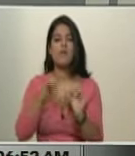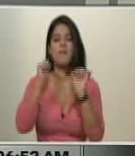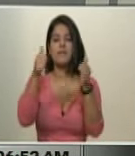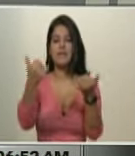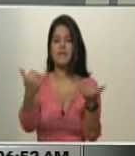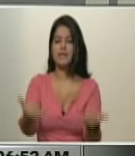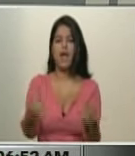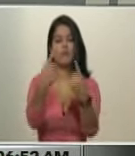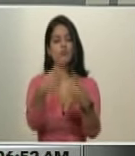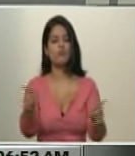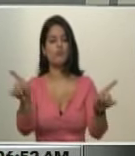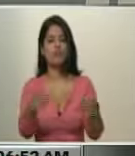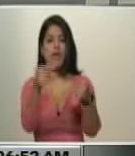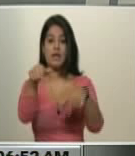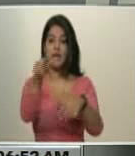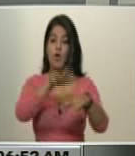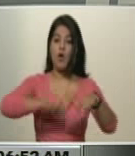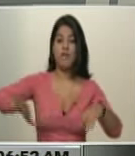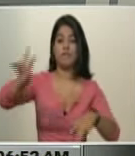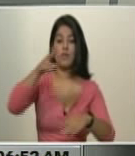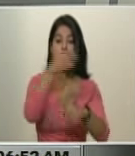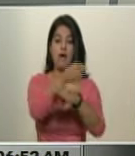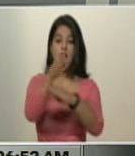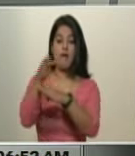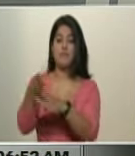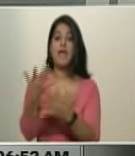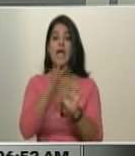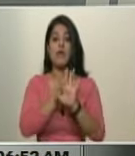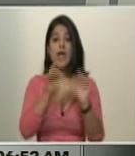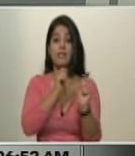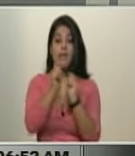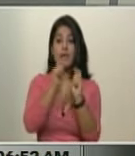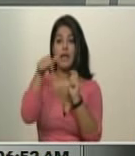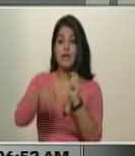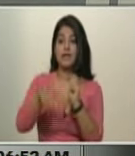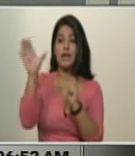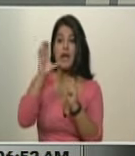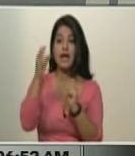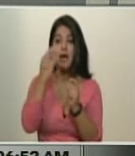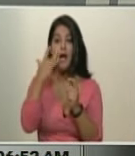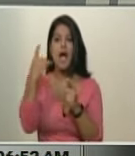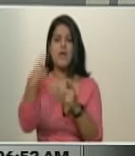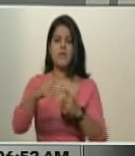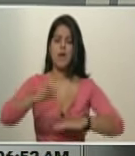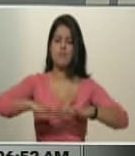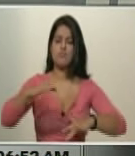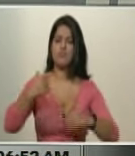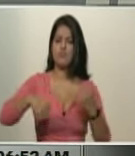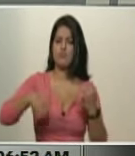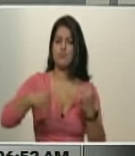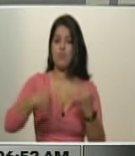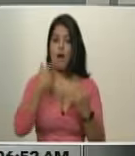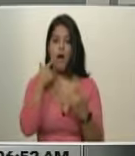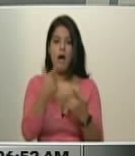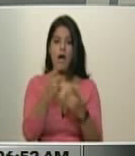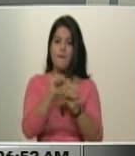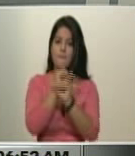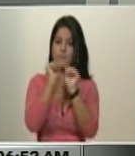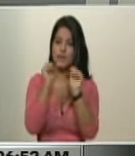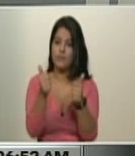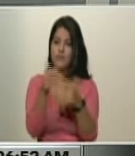país. Antes de su recorrido, ofrecieron una rueda de prensa en la capital, donde el ritmo de la cumbia contagió y amenizó el